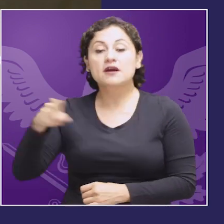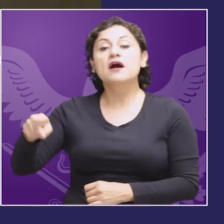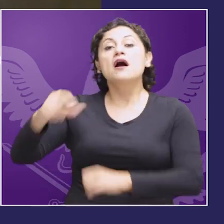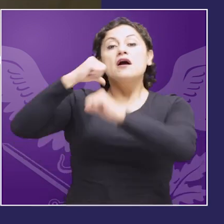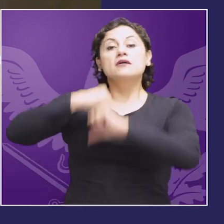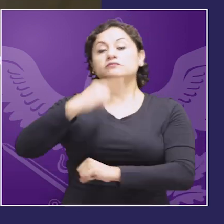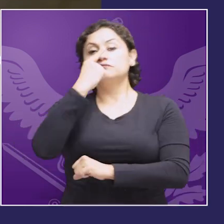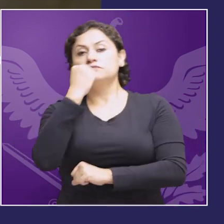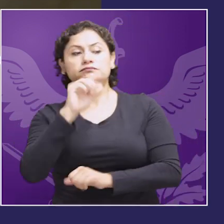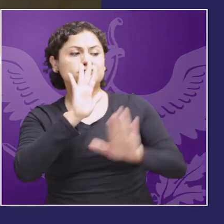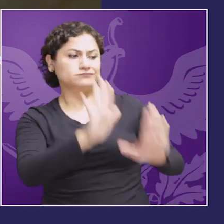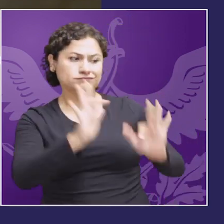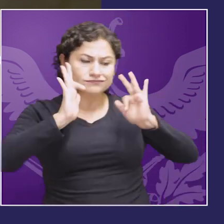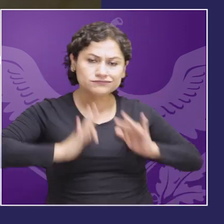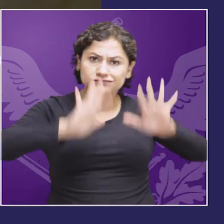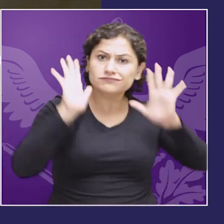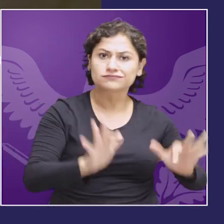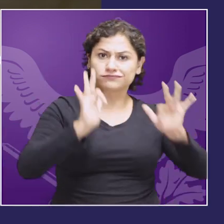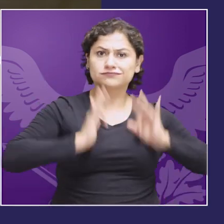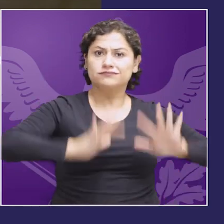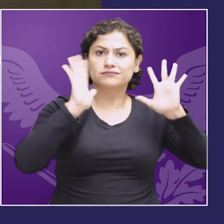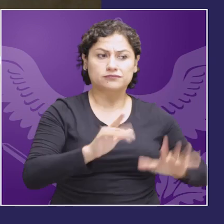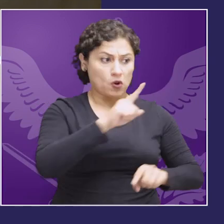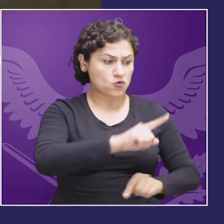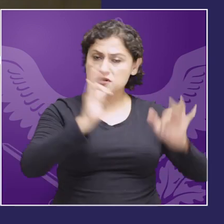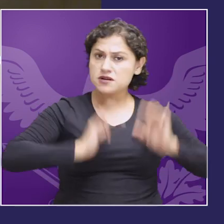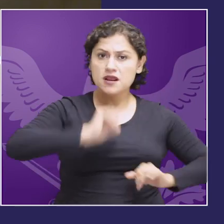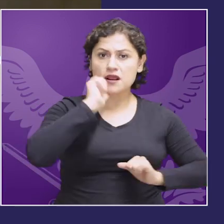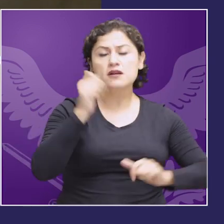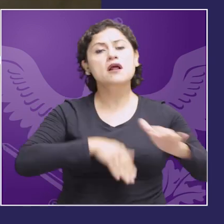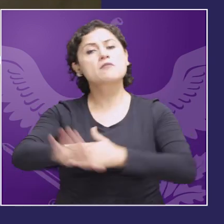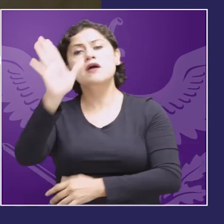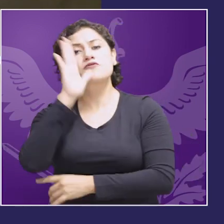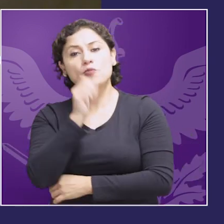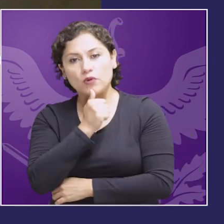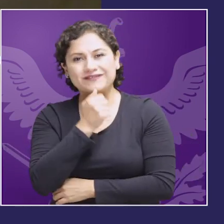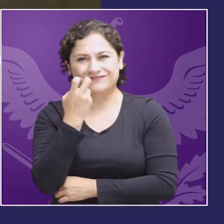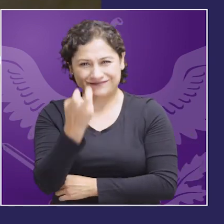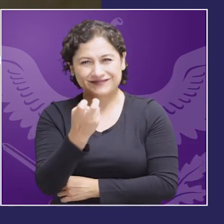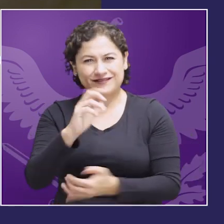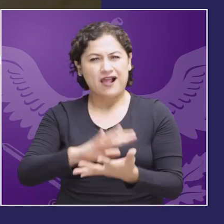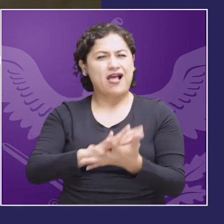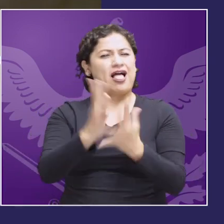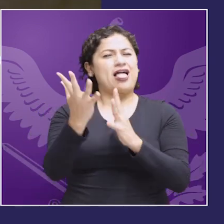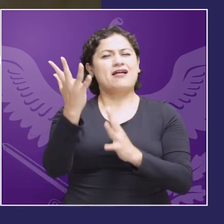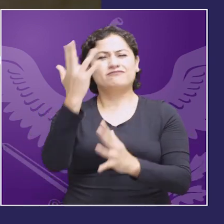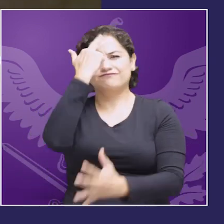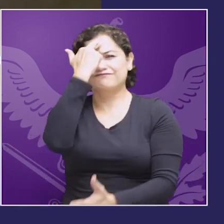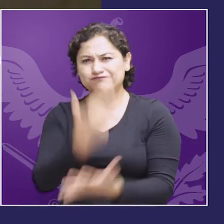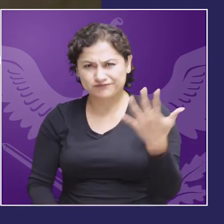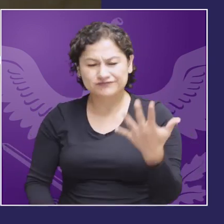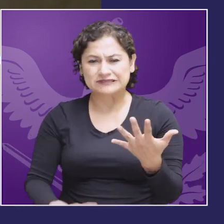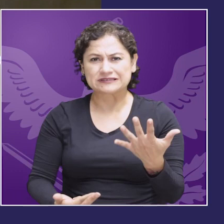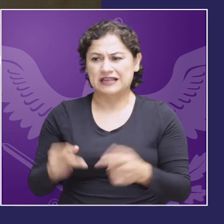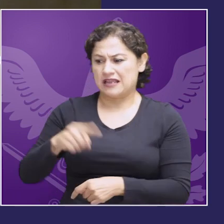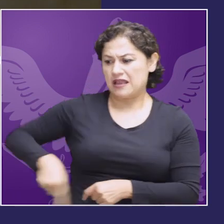A otra mujer que quería entrar a reconocer el cuerpo de su hija, la empezaron a regañar los agentes y decirle: